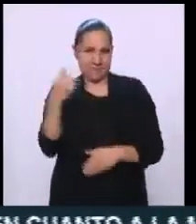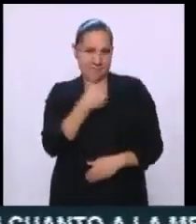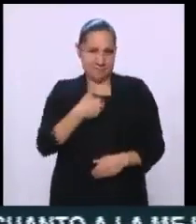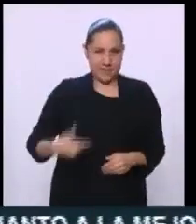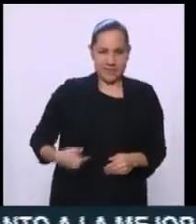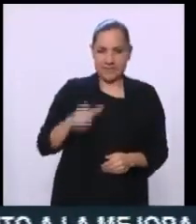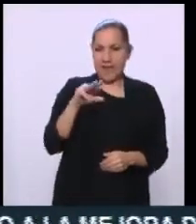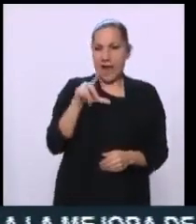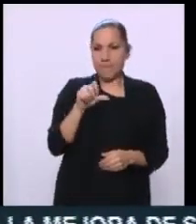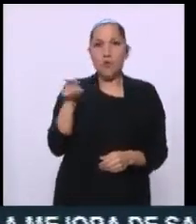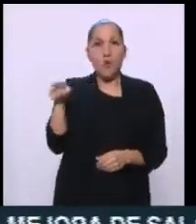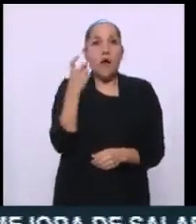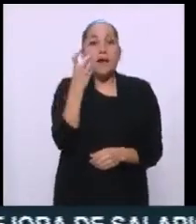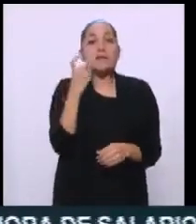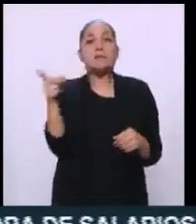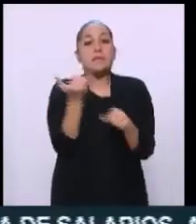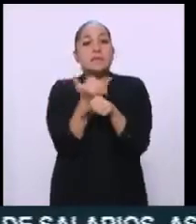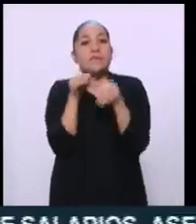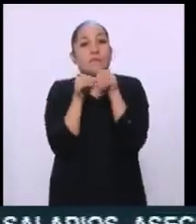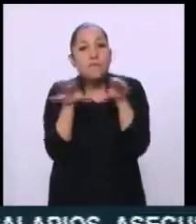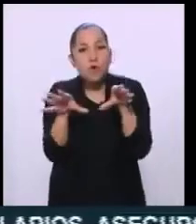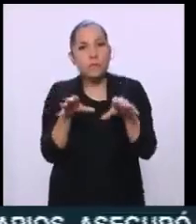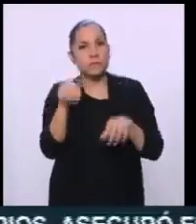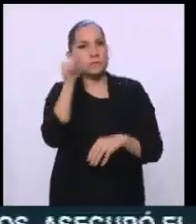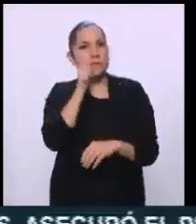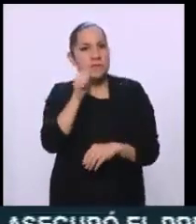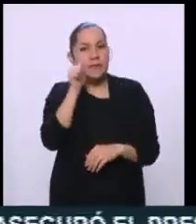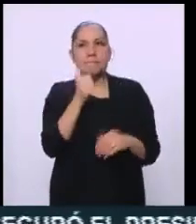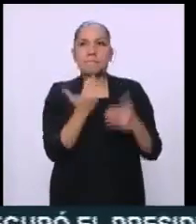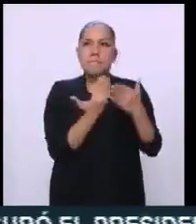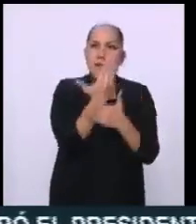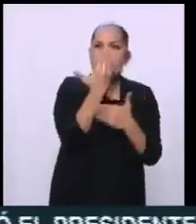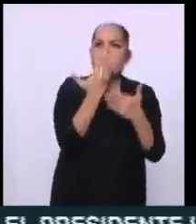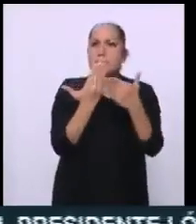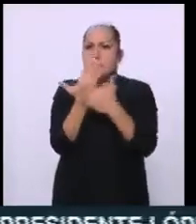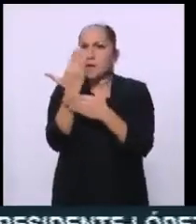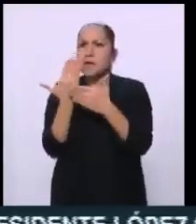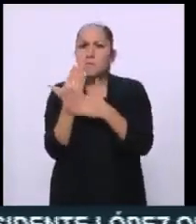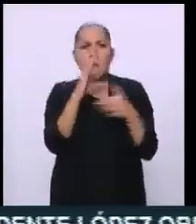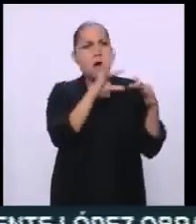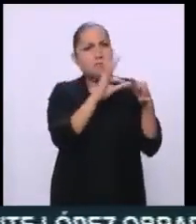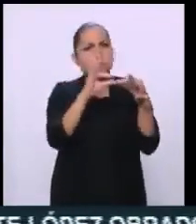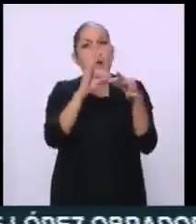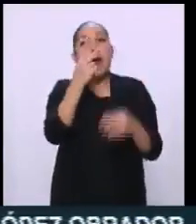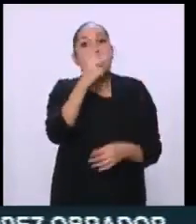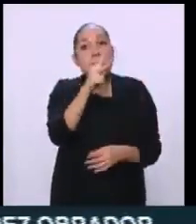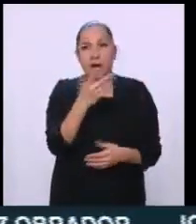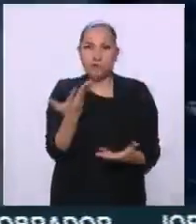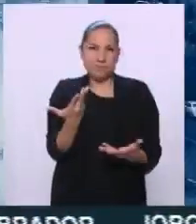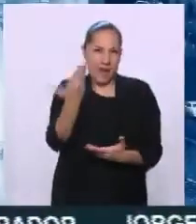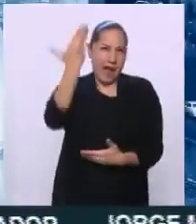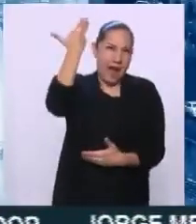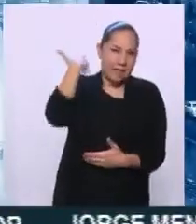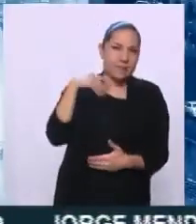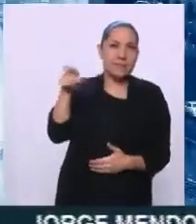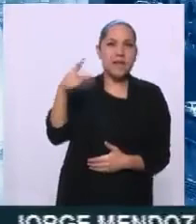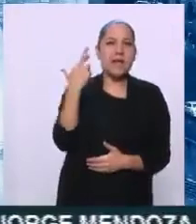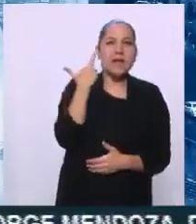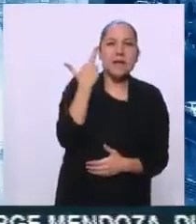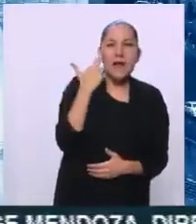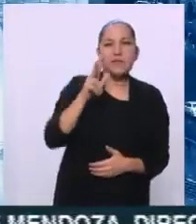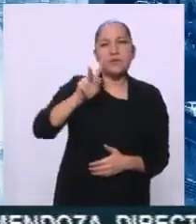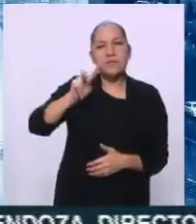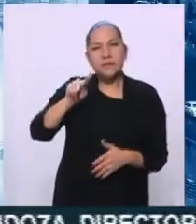jefe de gobierno de la Ciudad de México, pero estas son distintas. Y los grandes medios de comunicación que se veían beneficiados con el